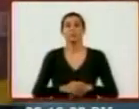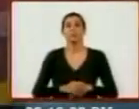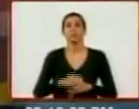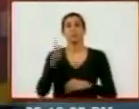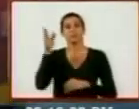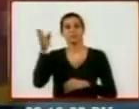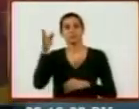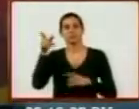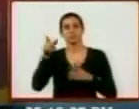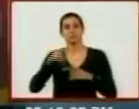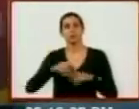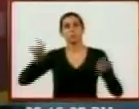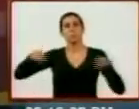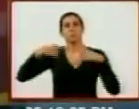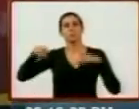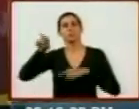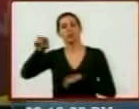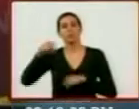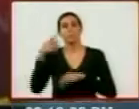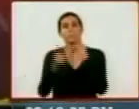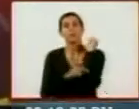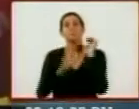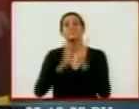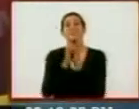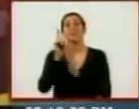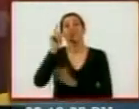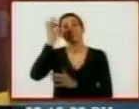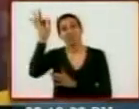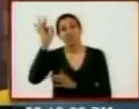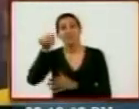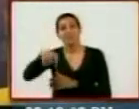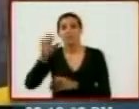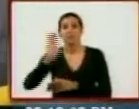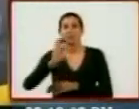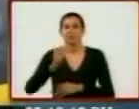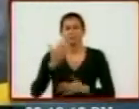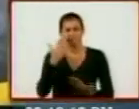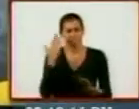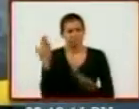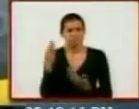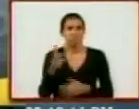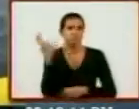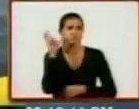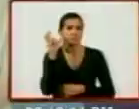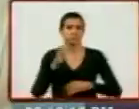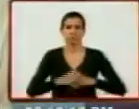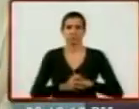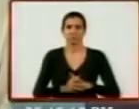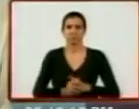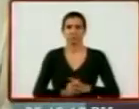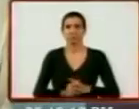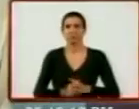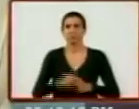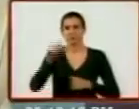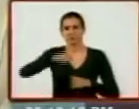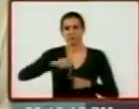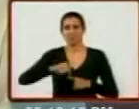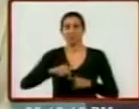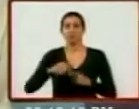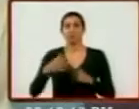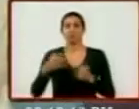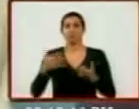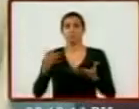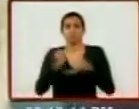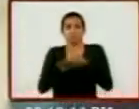tienda musical La mezquita ubicada en la parroquia Santa Teresa aquí en Caracas vamos a escuchar al ministro nos encontramos aquí con compañeras